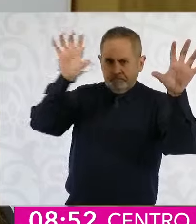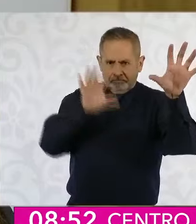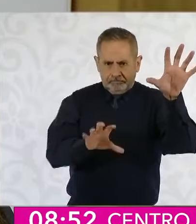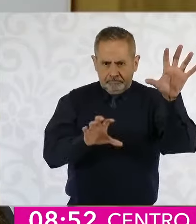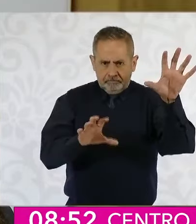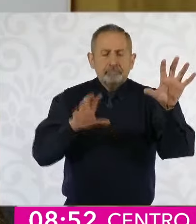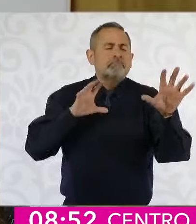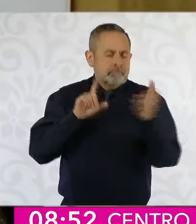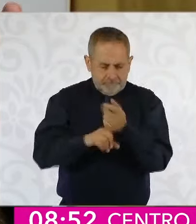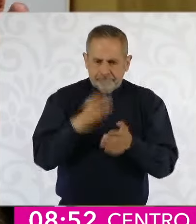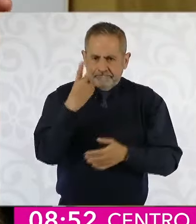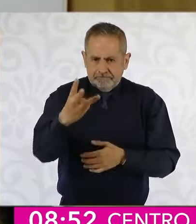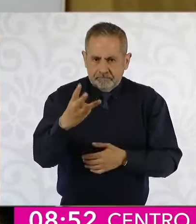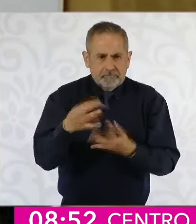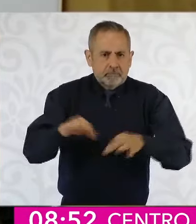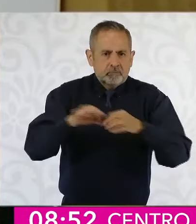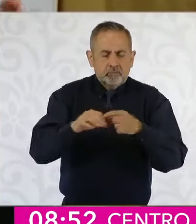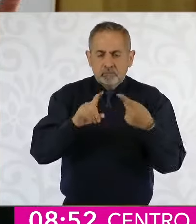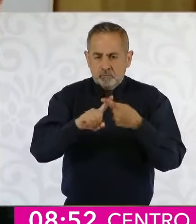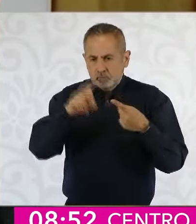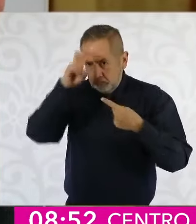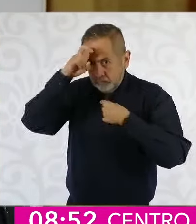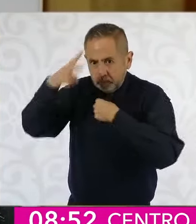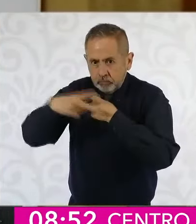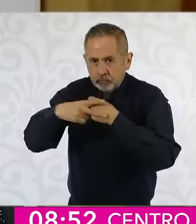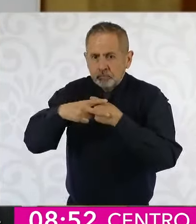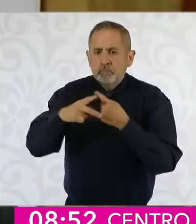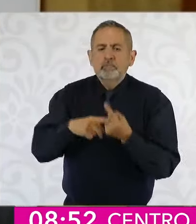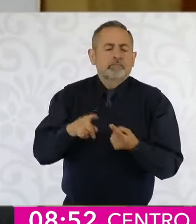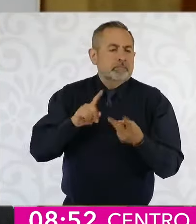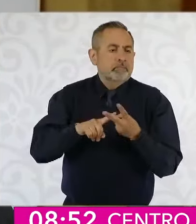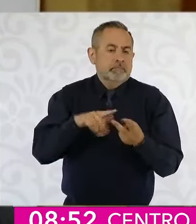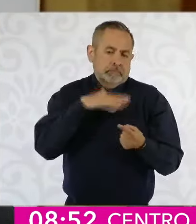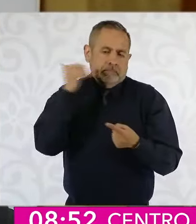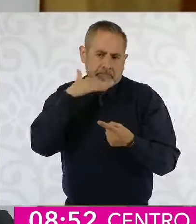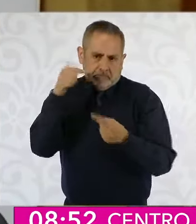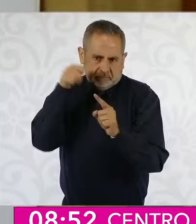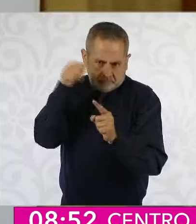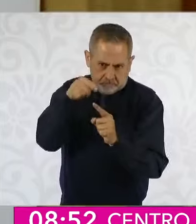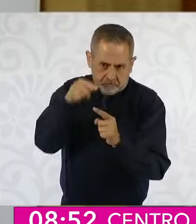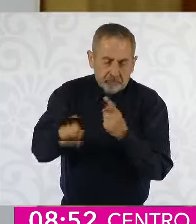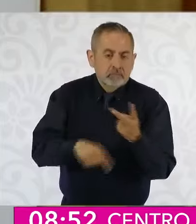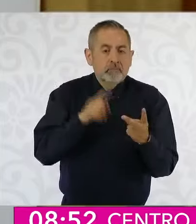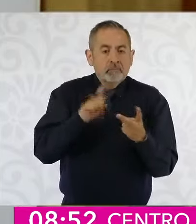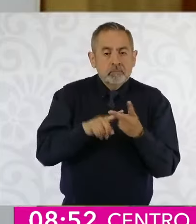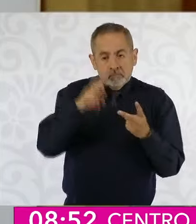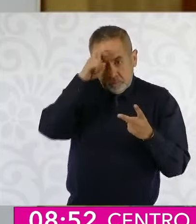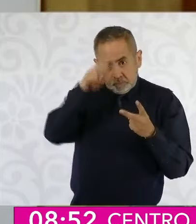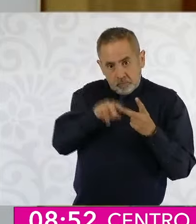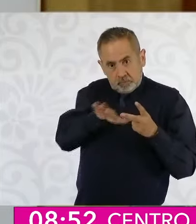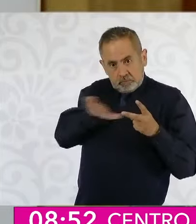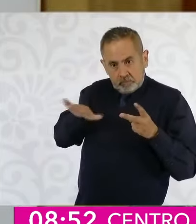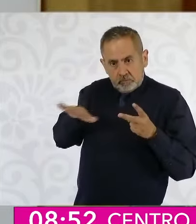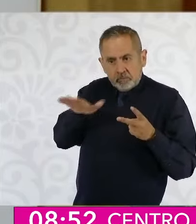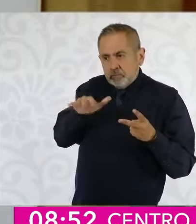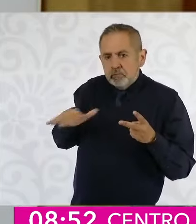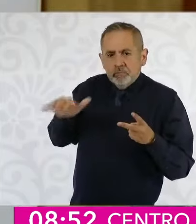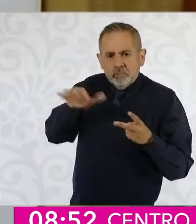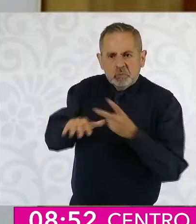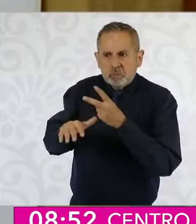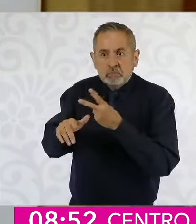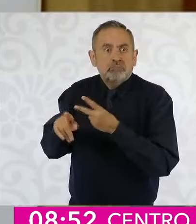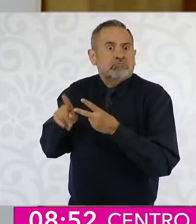se ha venido regionalizando. Una es Europa, Alemania como el centro, y a Europa del Este como un área de